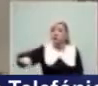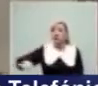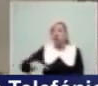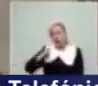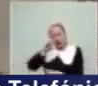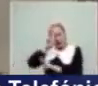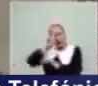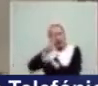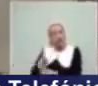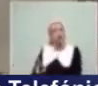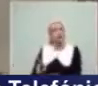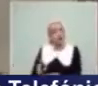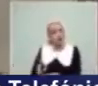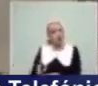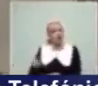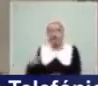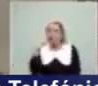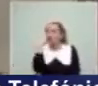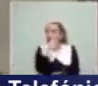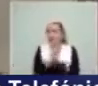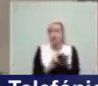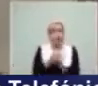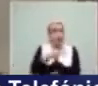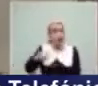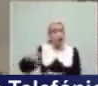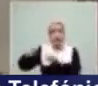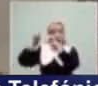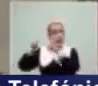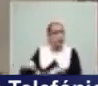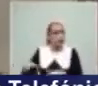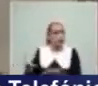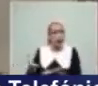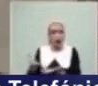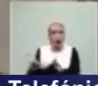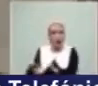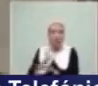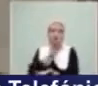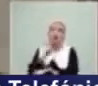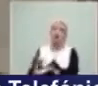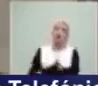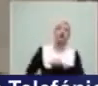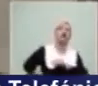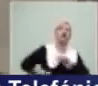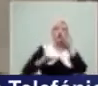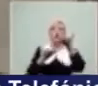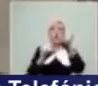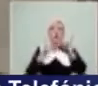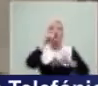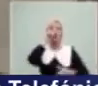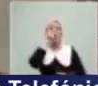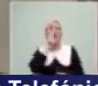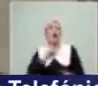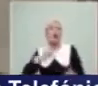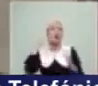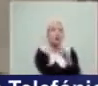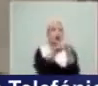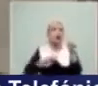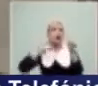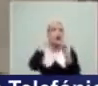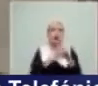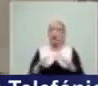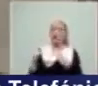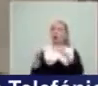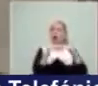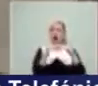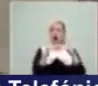o económico de factores de poder. Y en este sentido, las juezas y jueces federales están actuando con total independencia. Lo